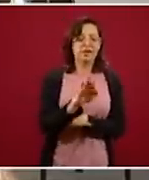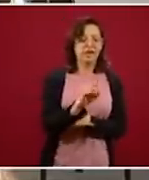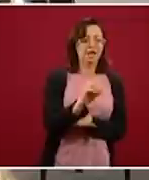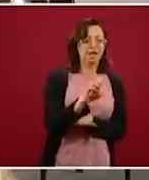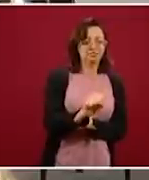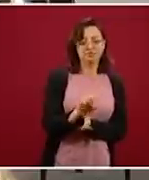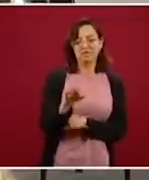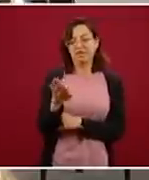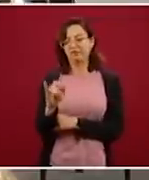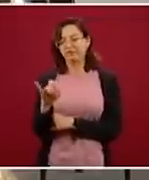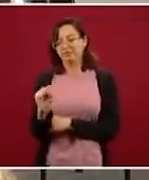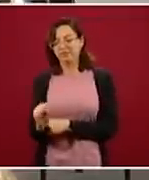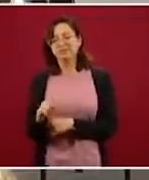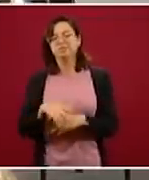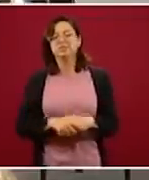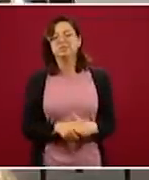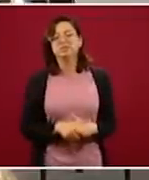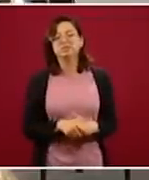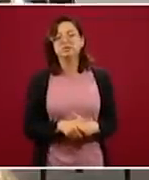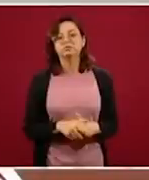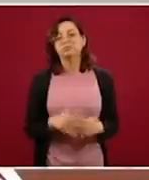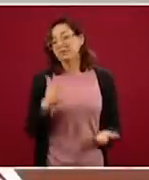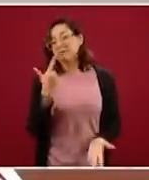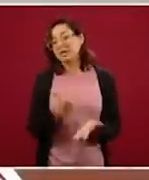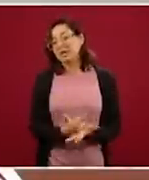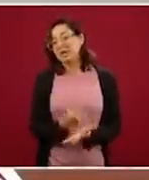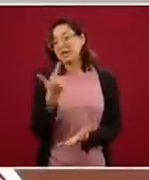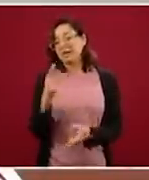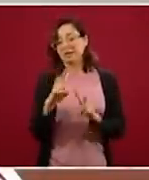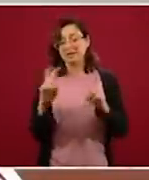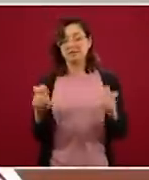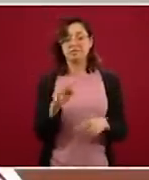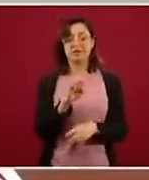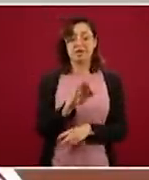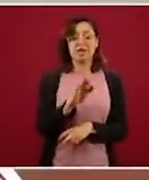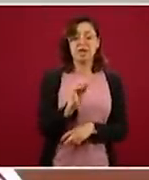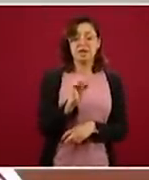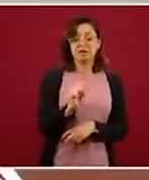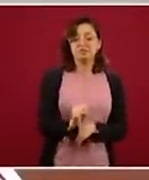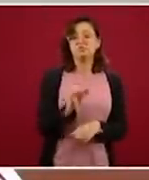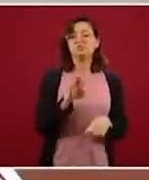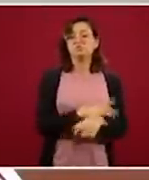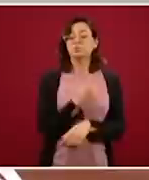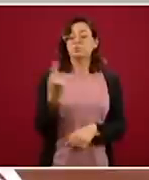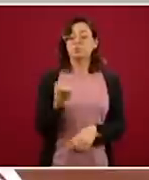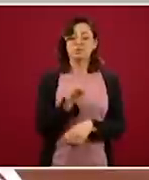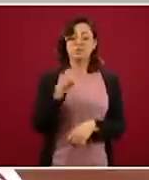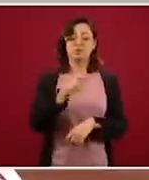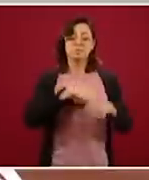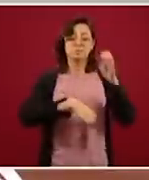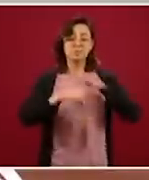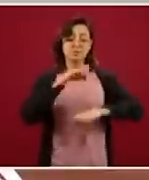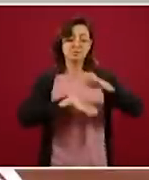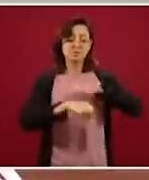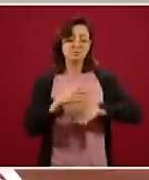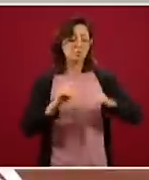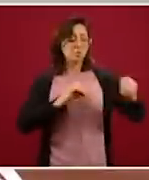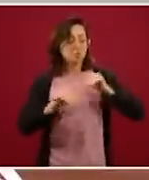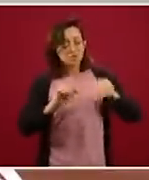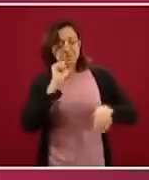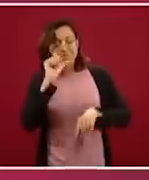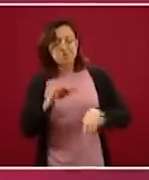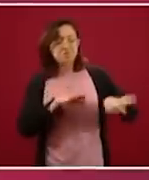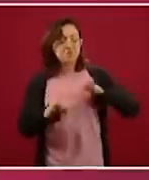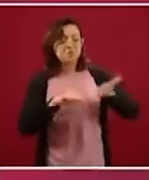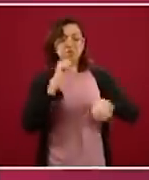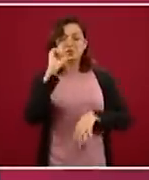EDOS. Particularmente grave es el tema de los EFOS, porque son aquellas empresas que en realidad no están produciendo nada. Lo que hacen